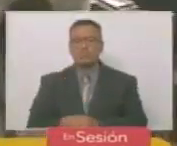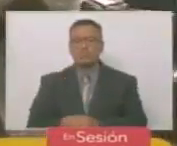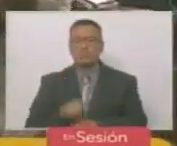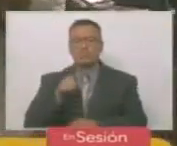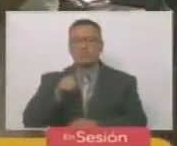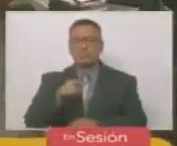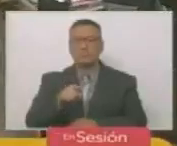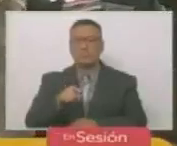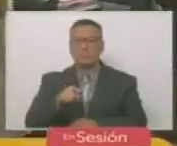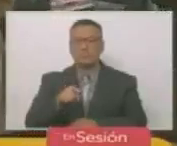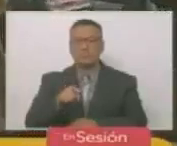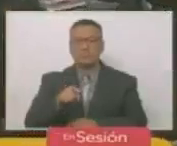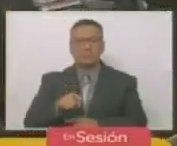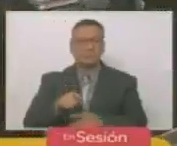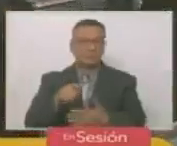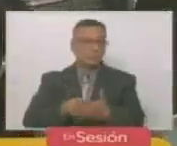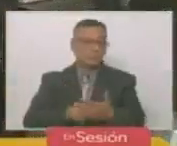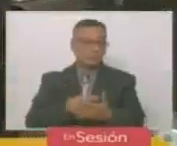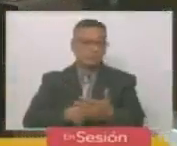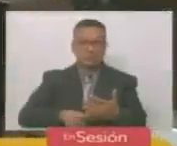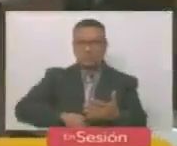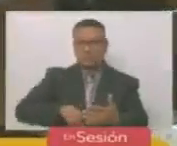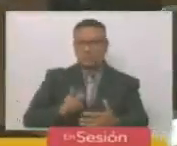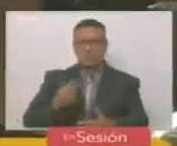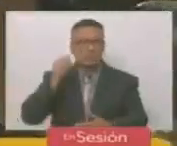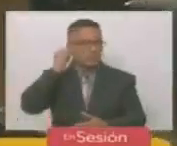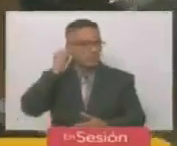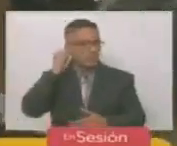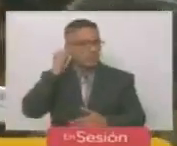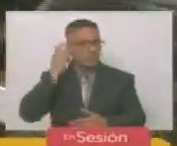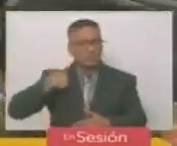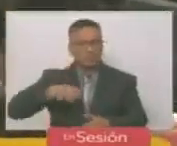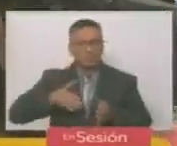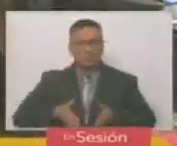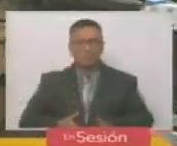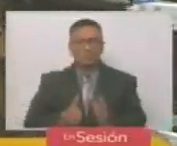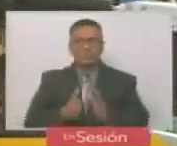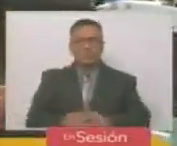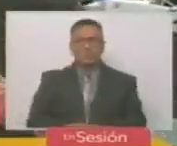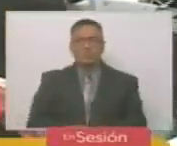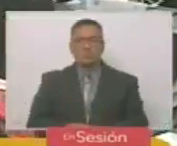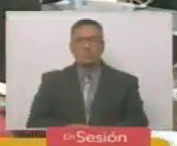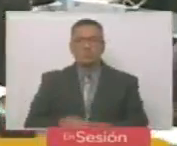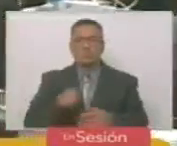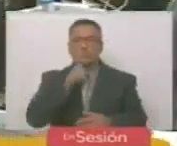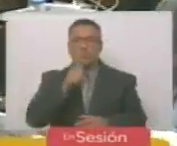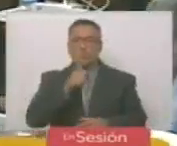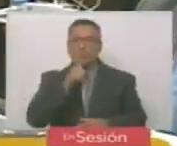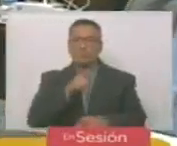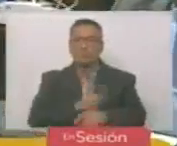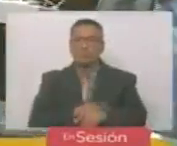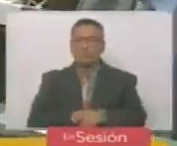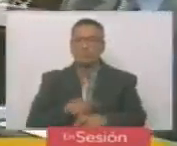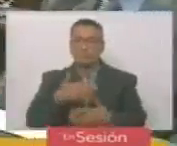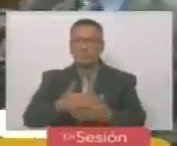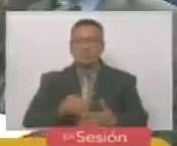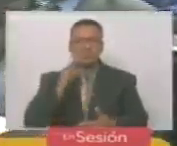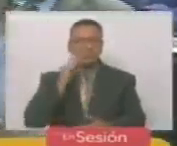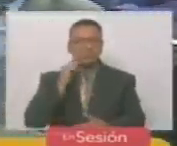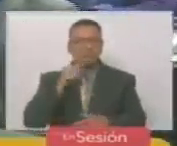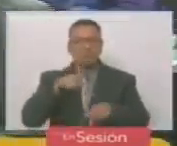Esta dañó la propia capacidad de las mujeres de dar a luz, e impactando negativamente su experiencia durante